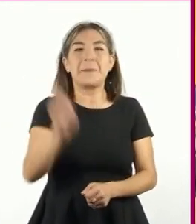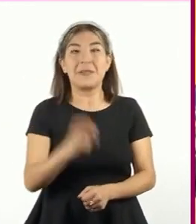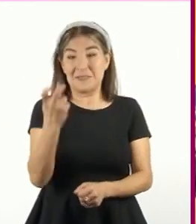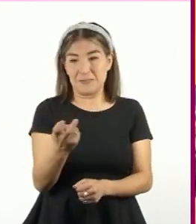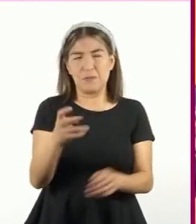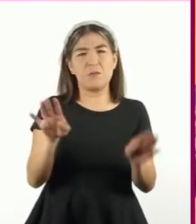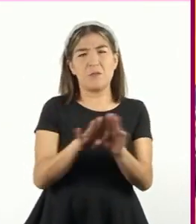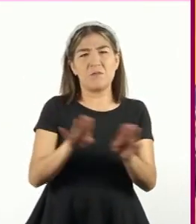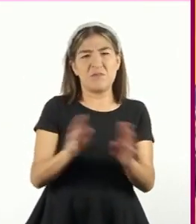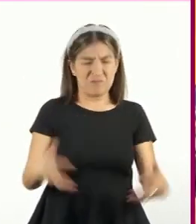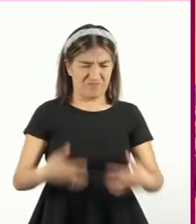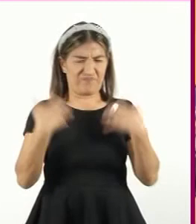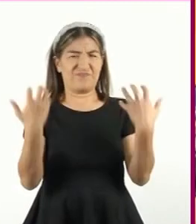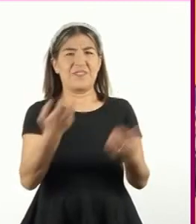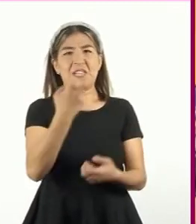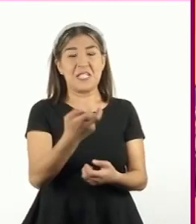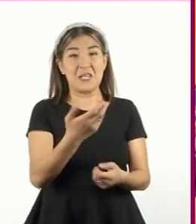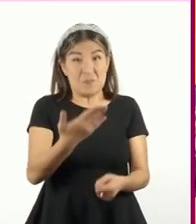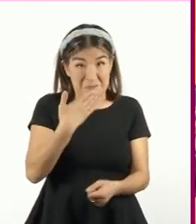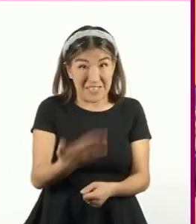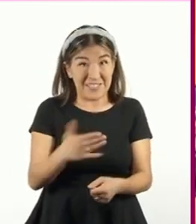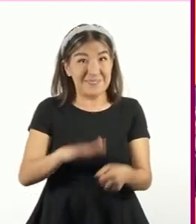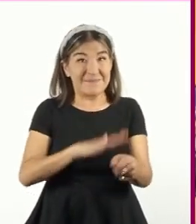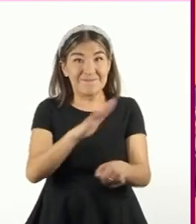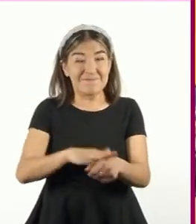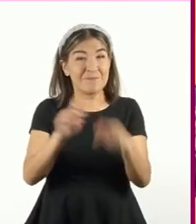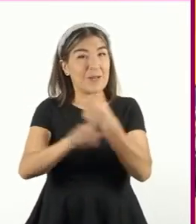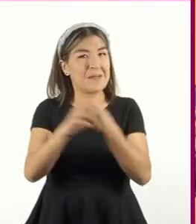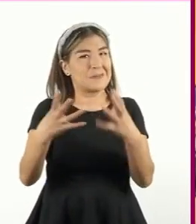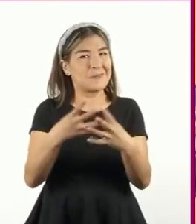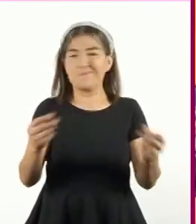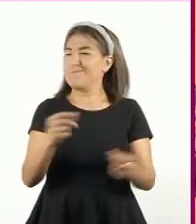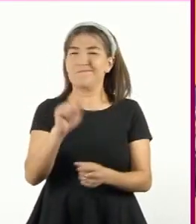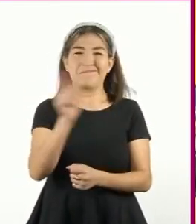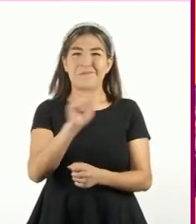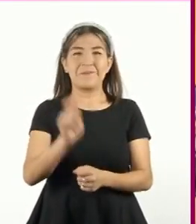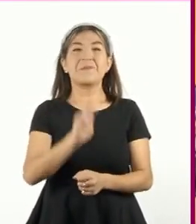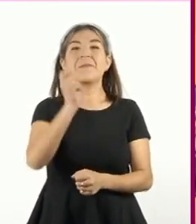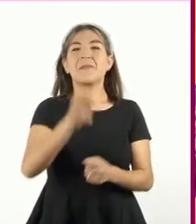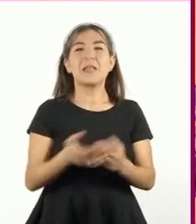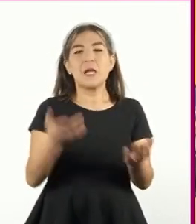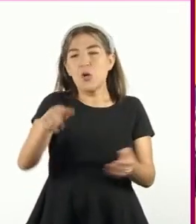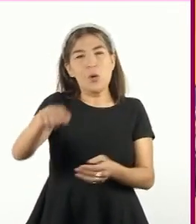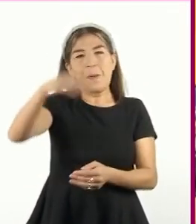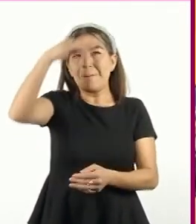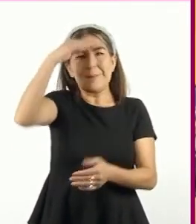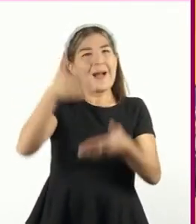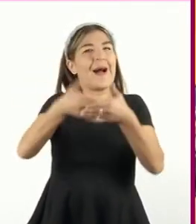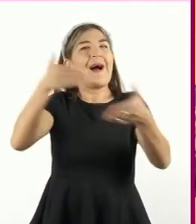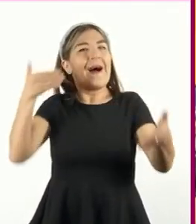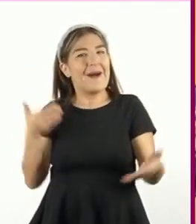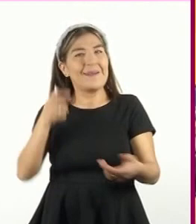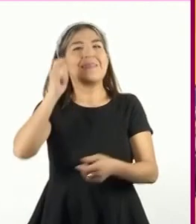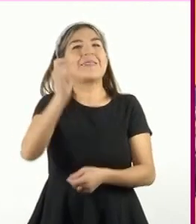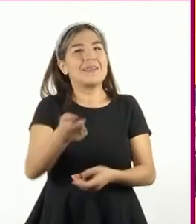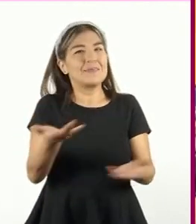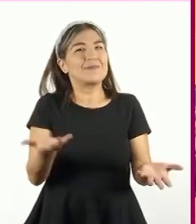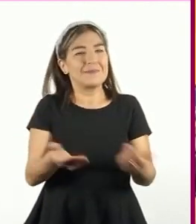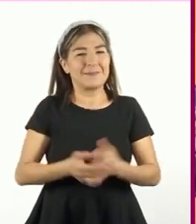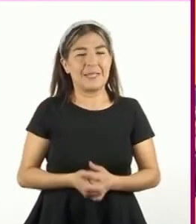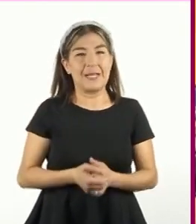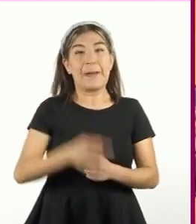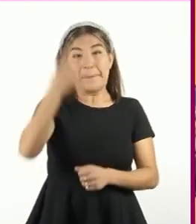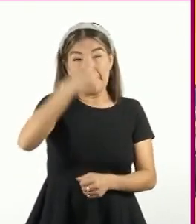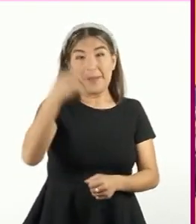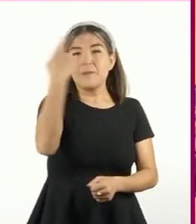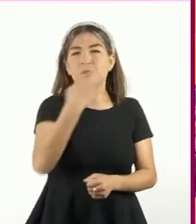sus reacciones para nada son asertivas. Más bien, no piensan antes de actuar. Para el análisis